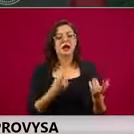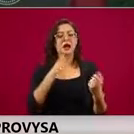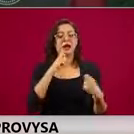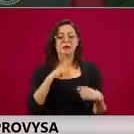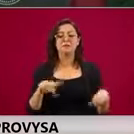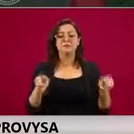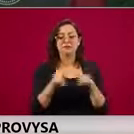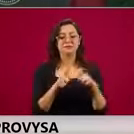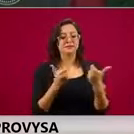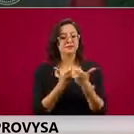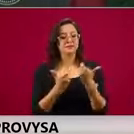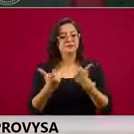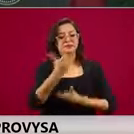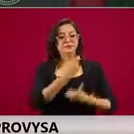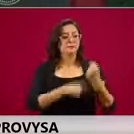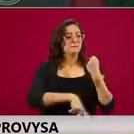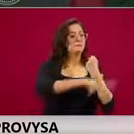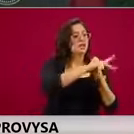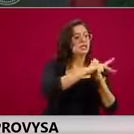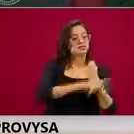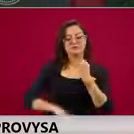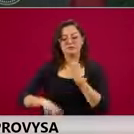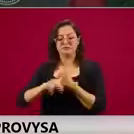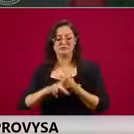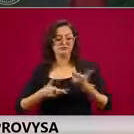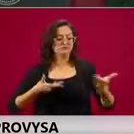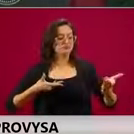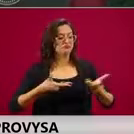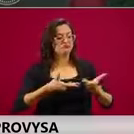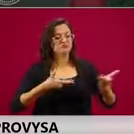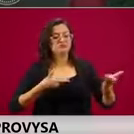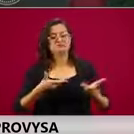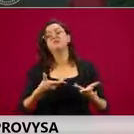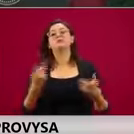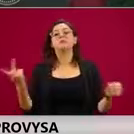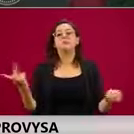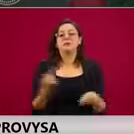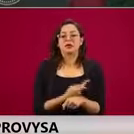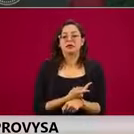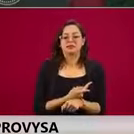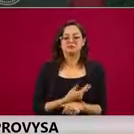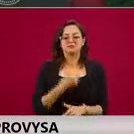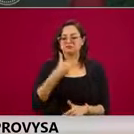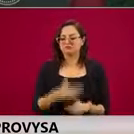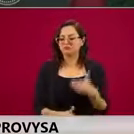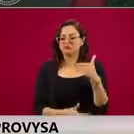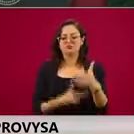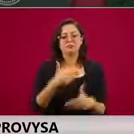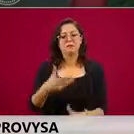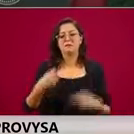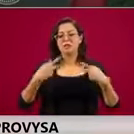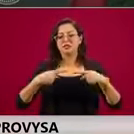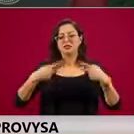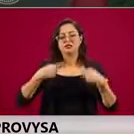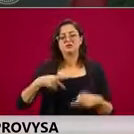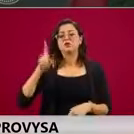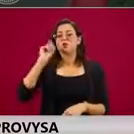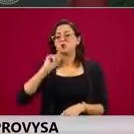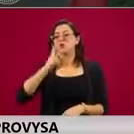político internacional para Andrés Manuel López Obrador, que se quería convertir en el líder